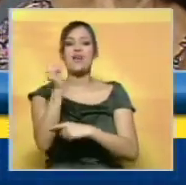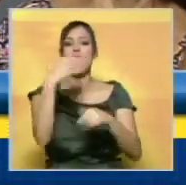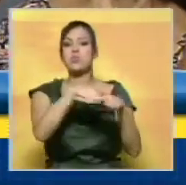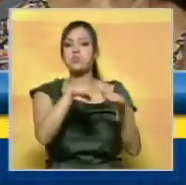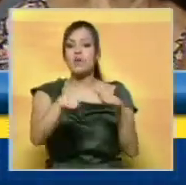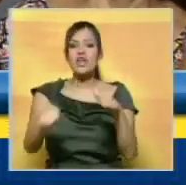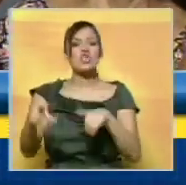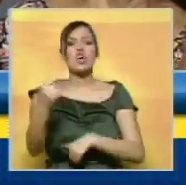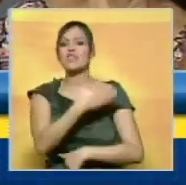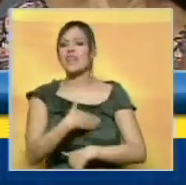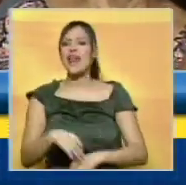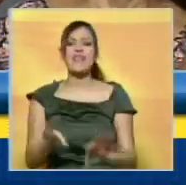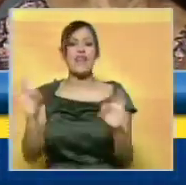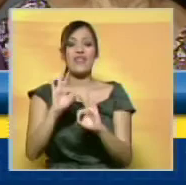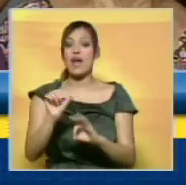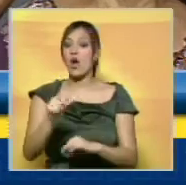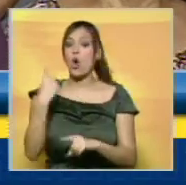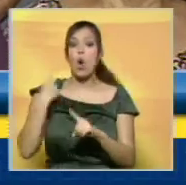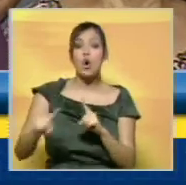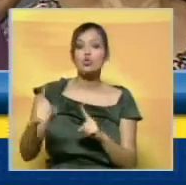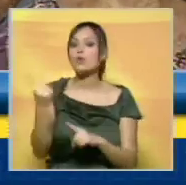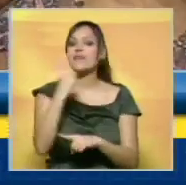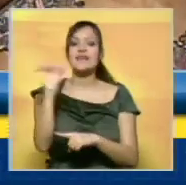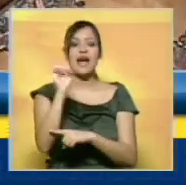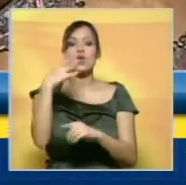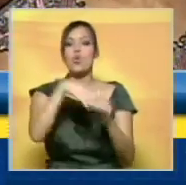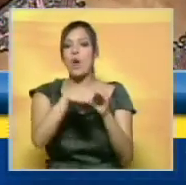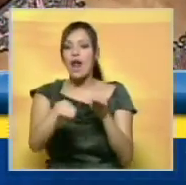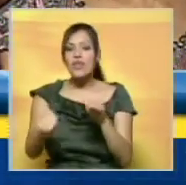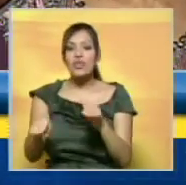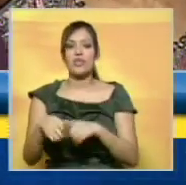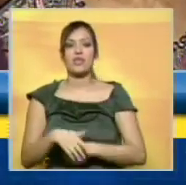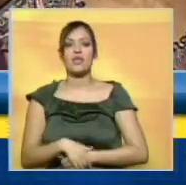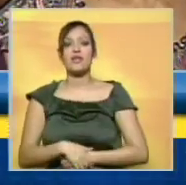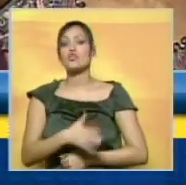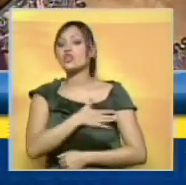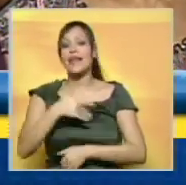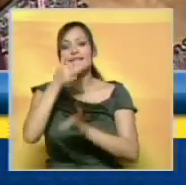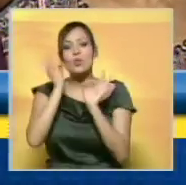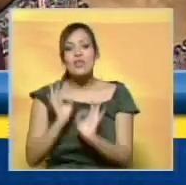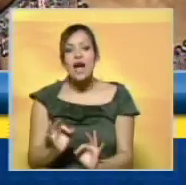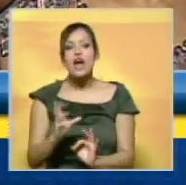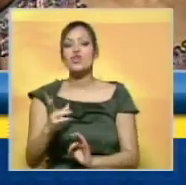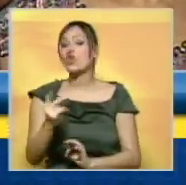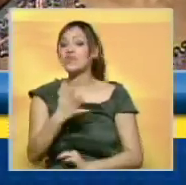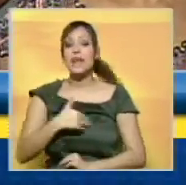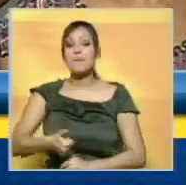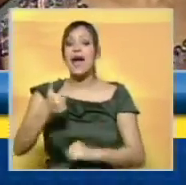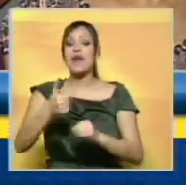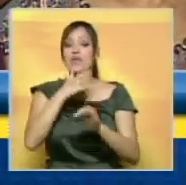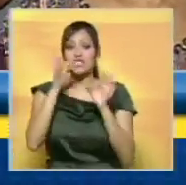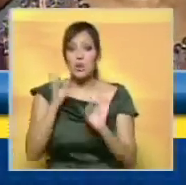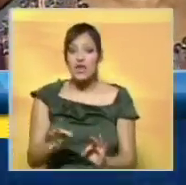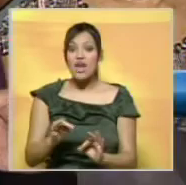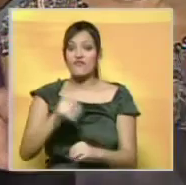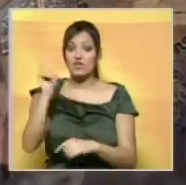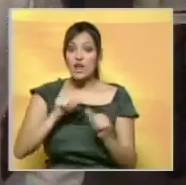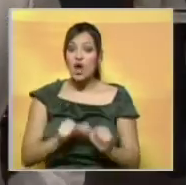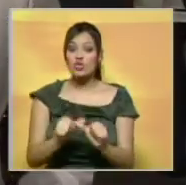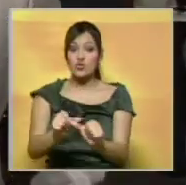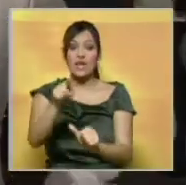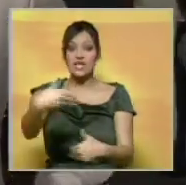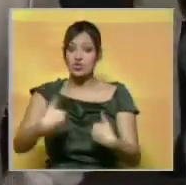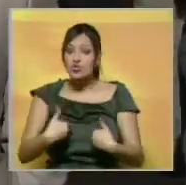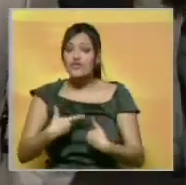no queremos absolutamente más nada, solo el estacionamiento. ¿Qué exigimos nosotros? Seguridad, no más inseguridad para Venezuela ni para la Quebradita.